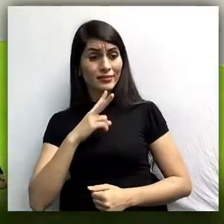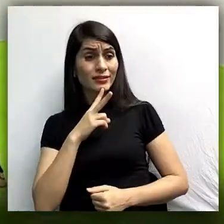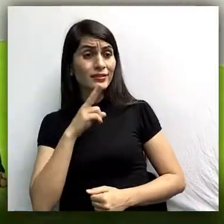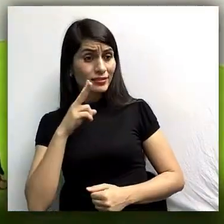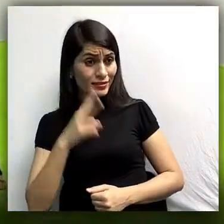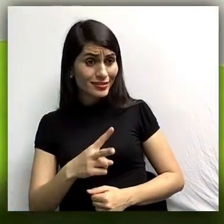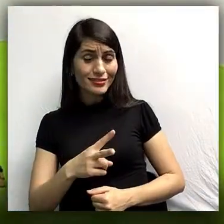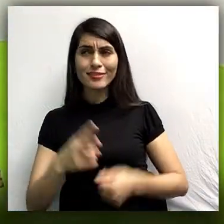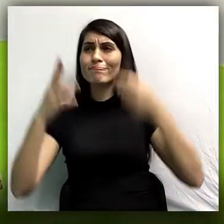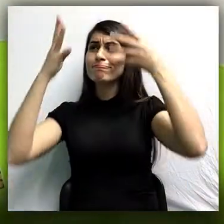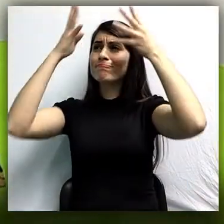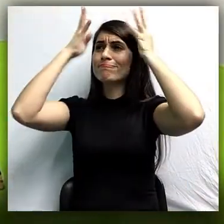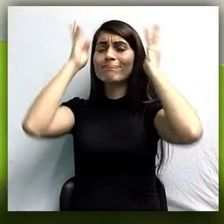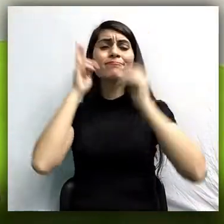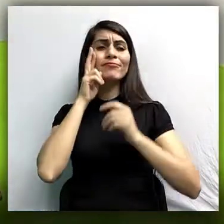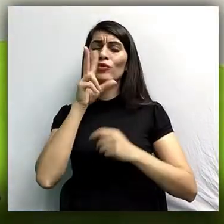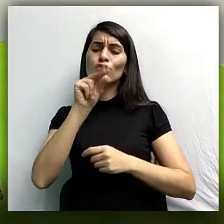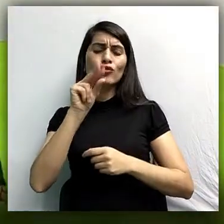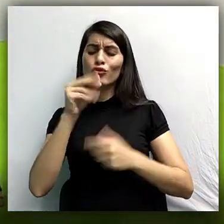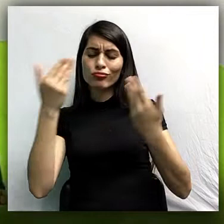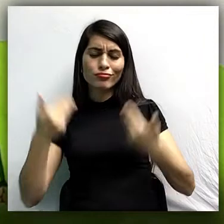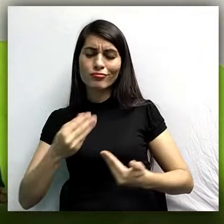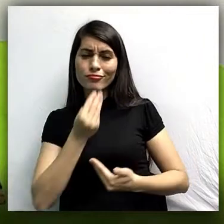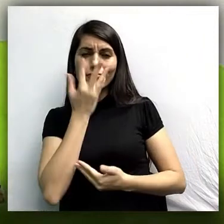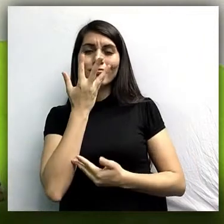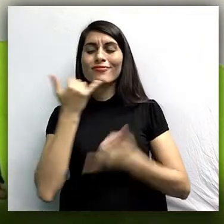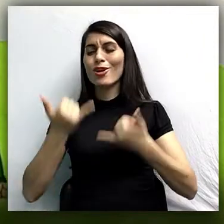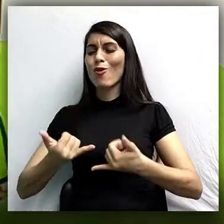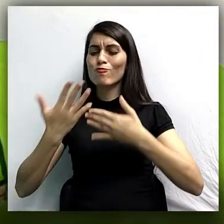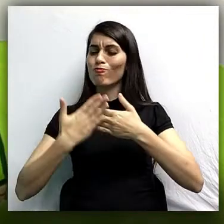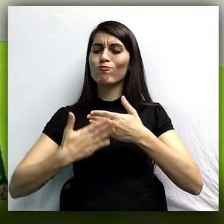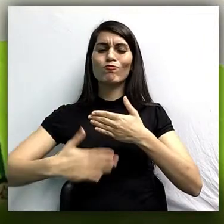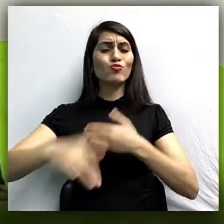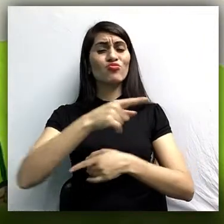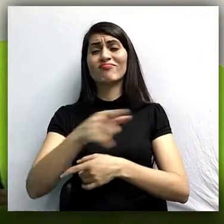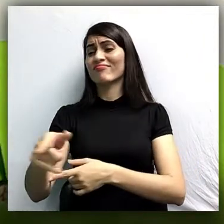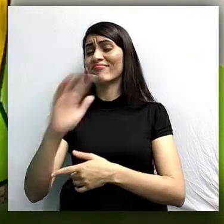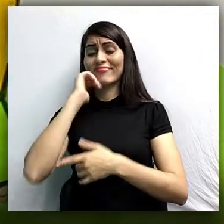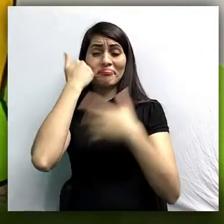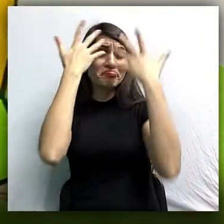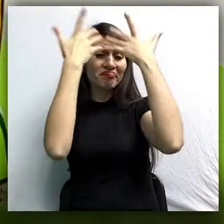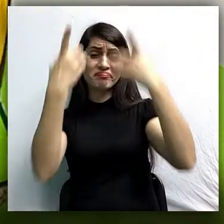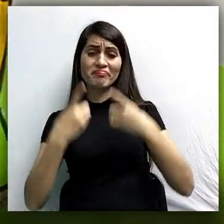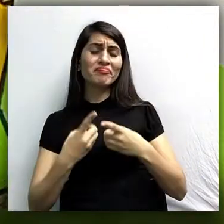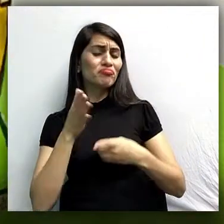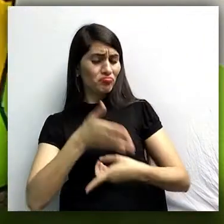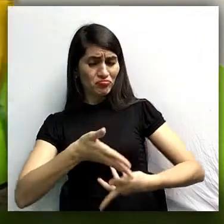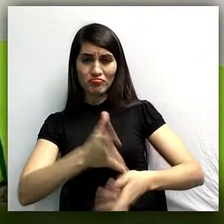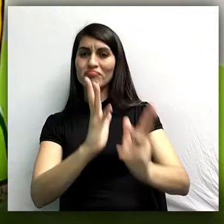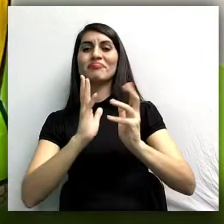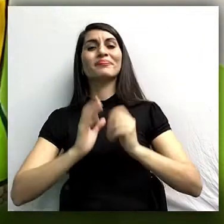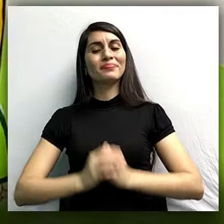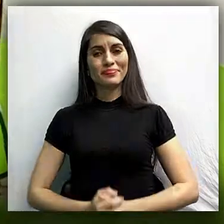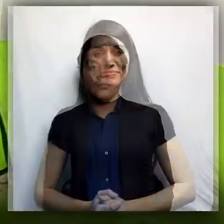reunidas. Es verdad, las princesas no son flores, y a partir de ahora mismo podrán ser